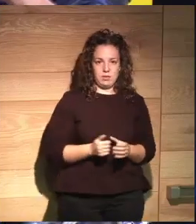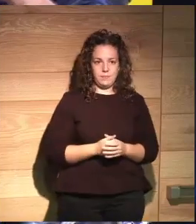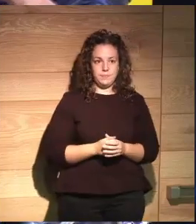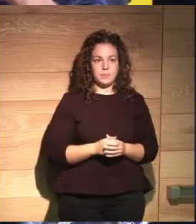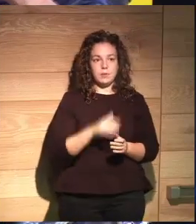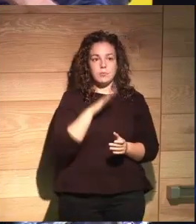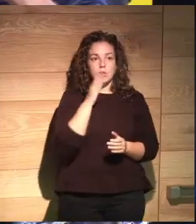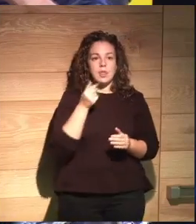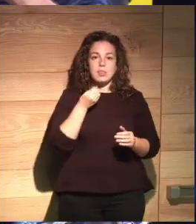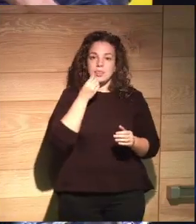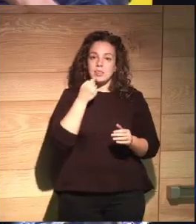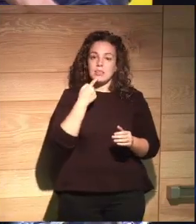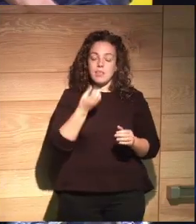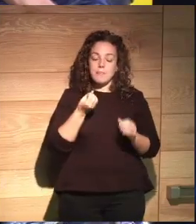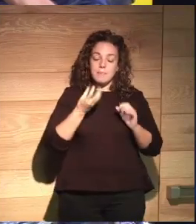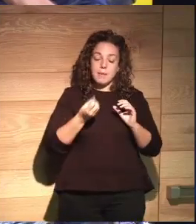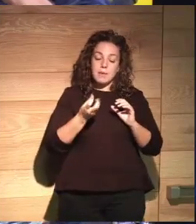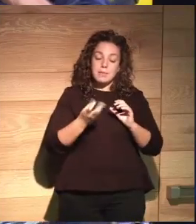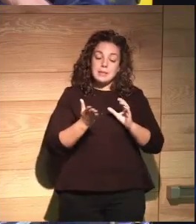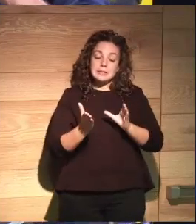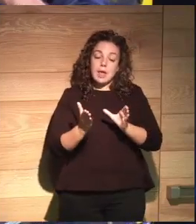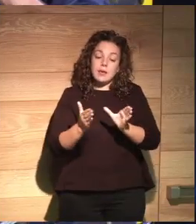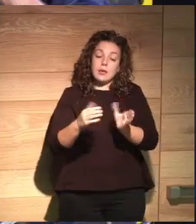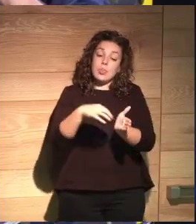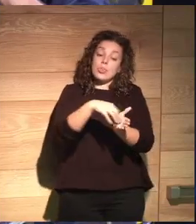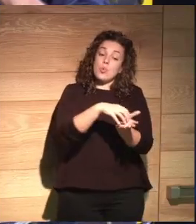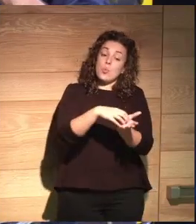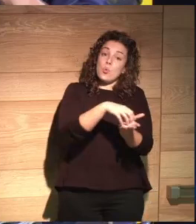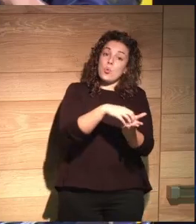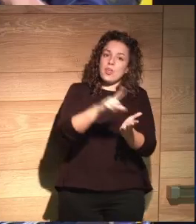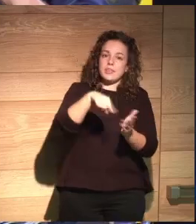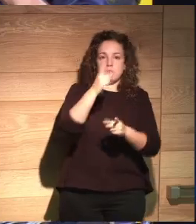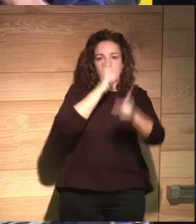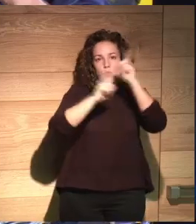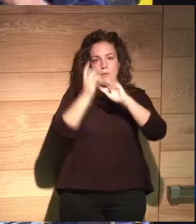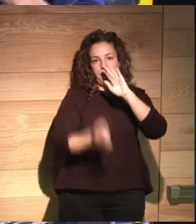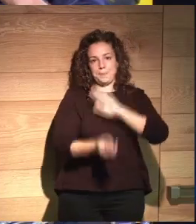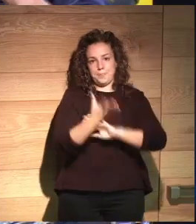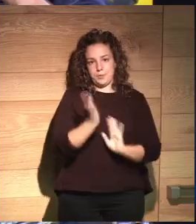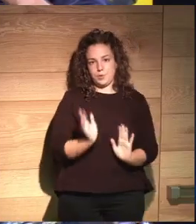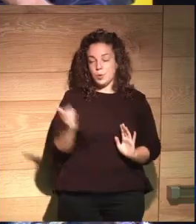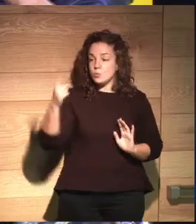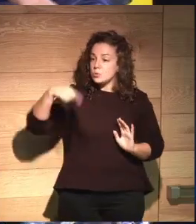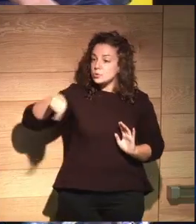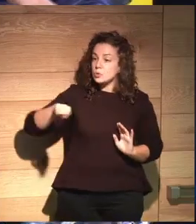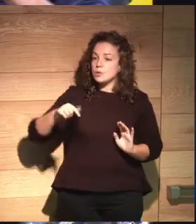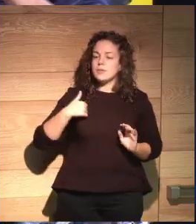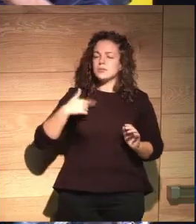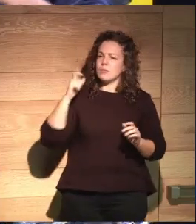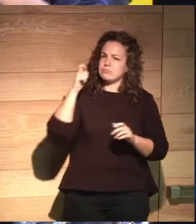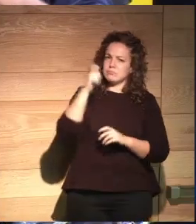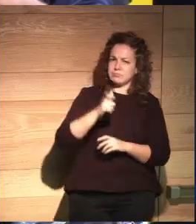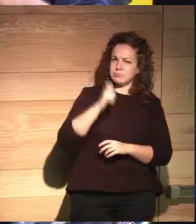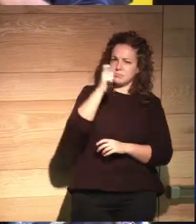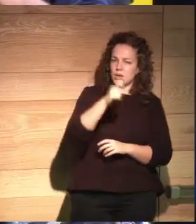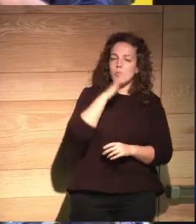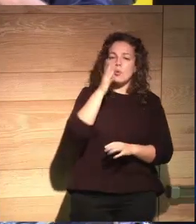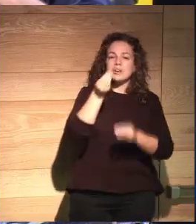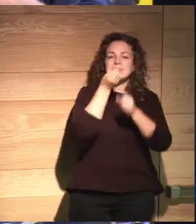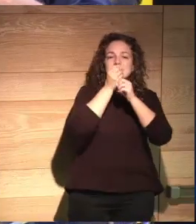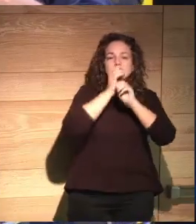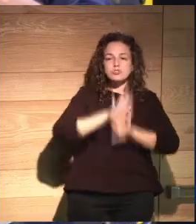grave freites y después problemático las cosas detectan pero eso lleva tiempo no es cierto eso son historias